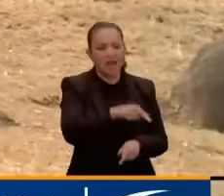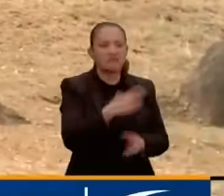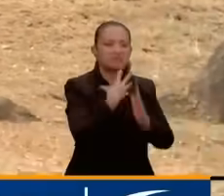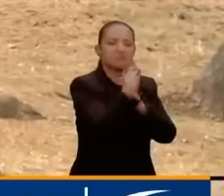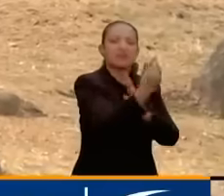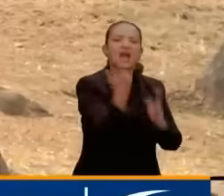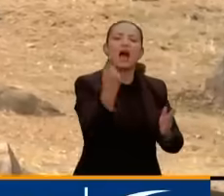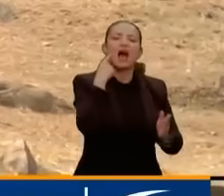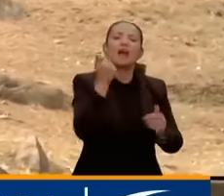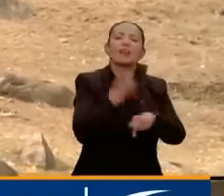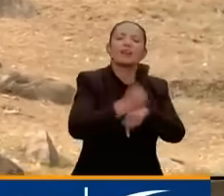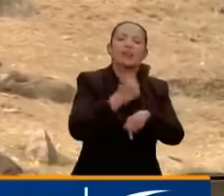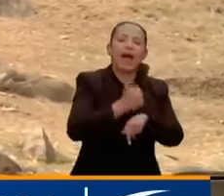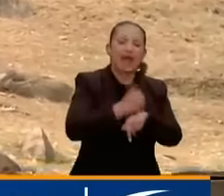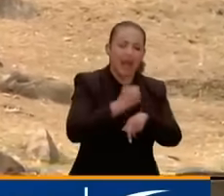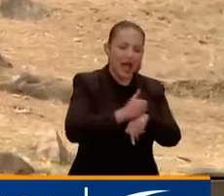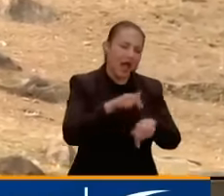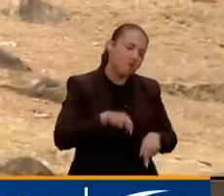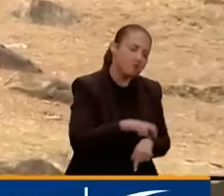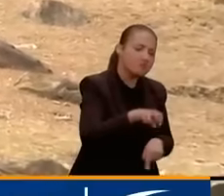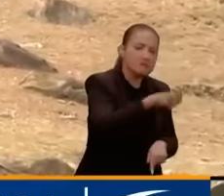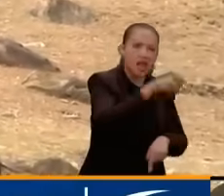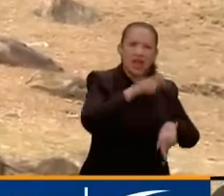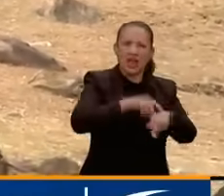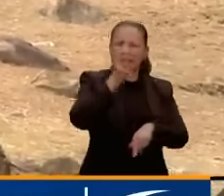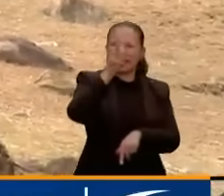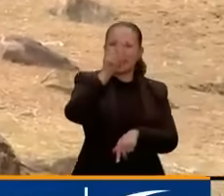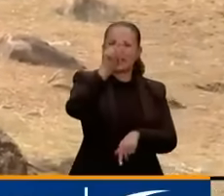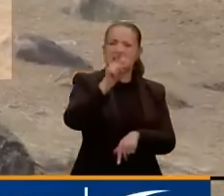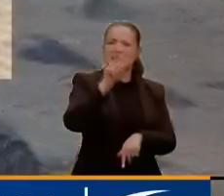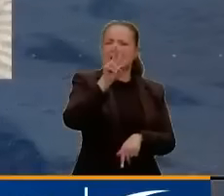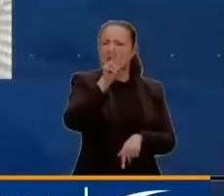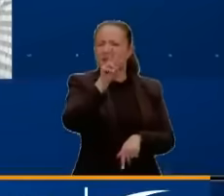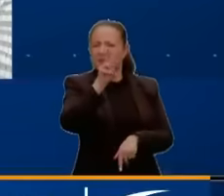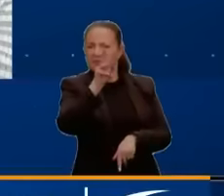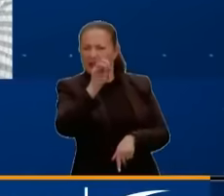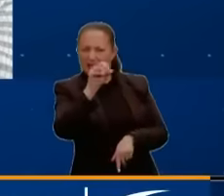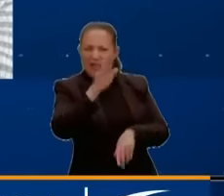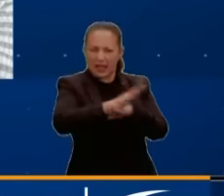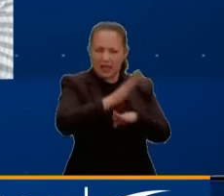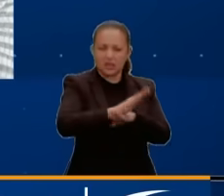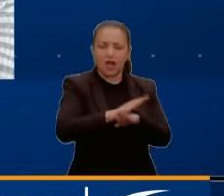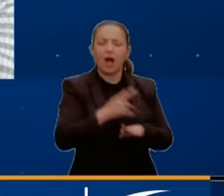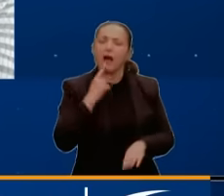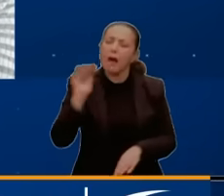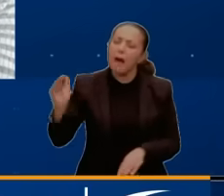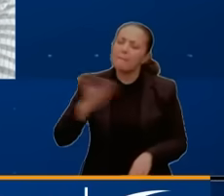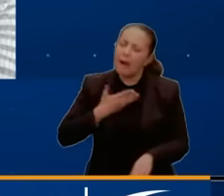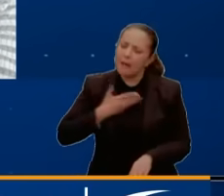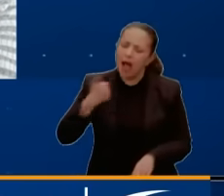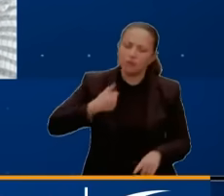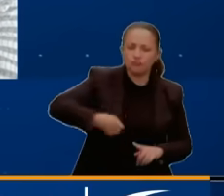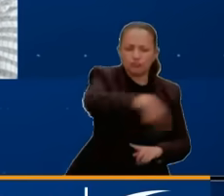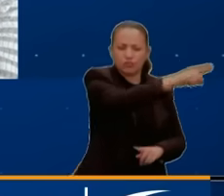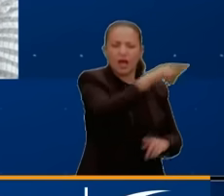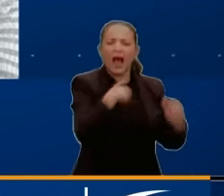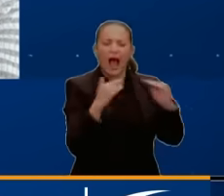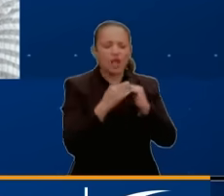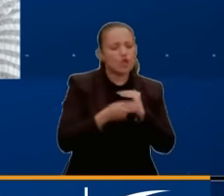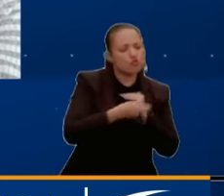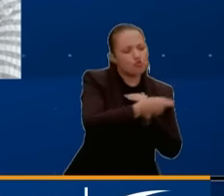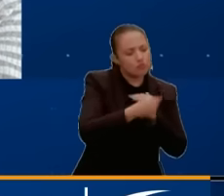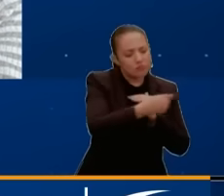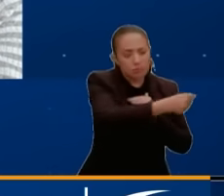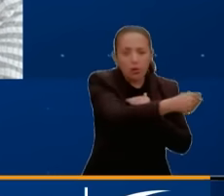las 3:20 de la tarde. Le dijo a su madre que estaría en la casa de una compañera a tres casas donde ella vivía. Sin embargo,